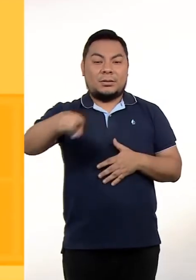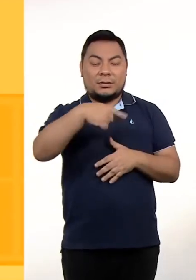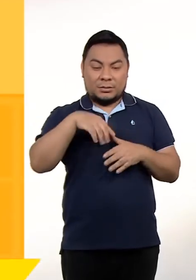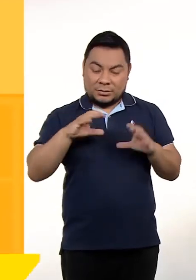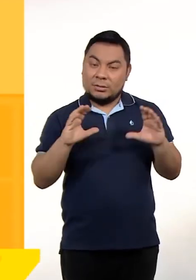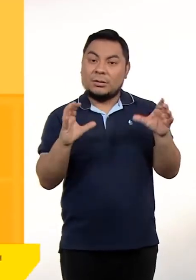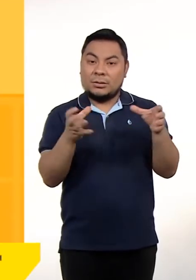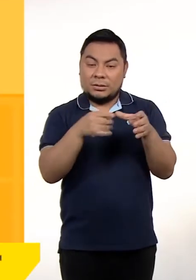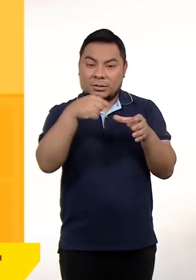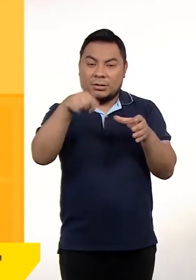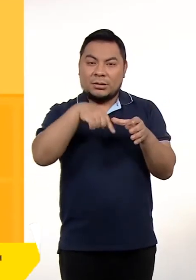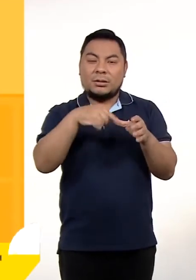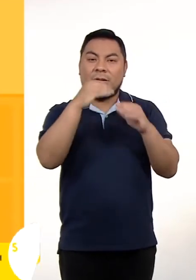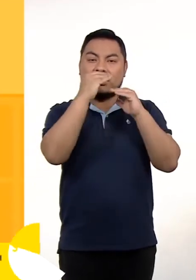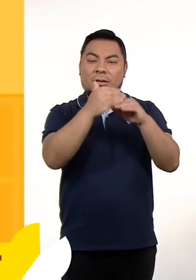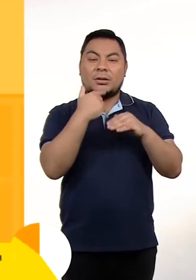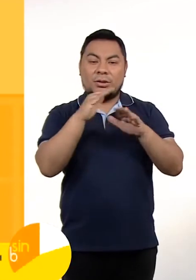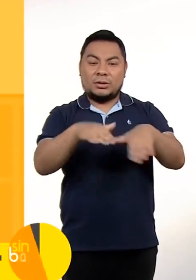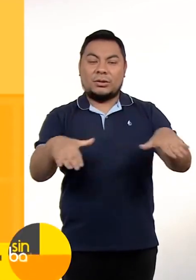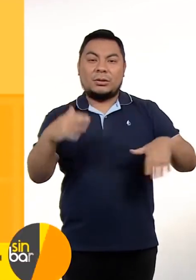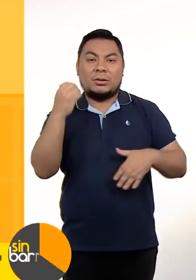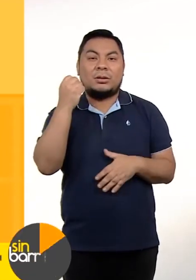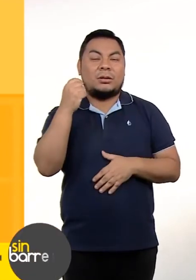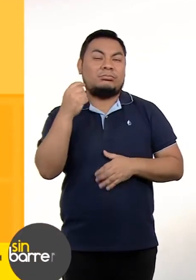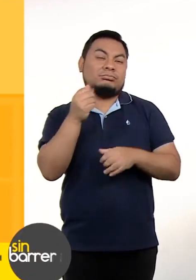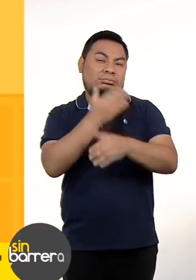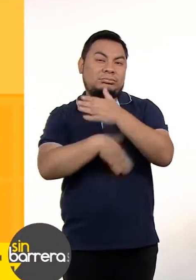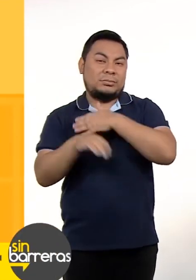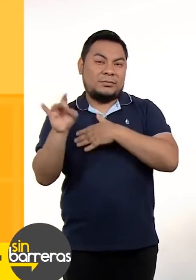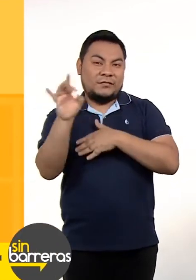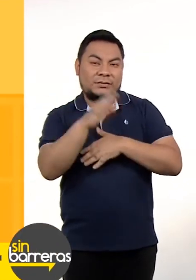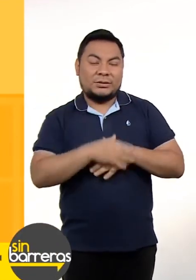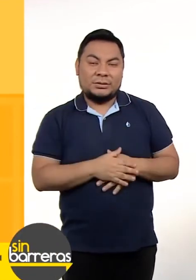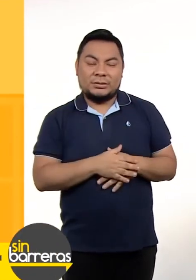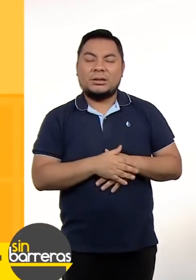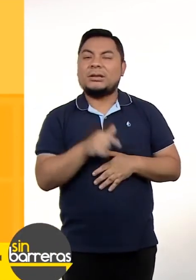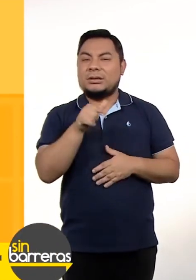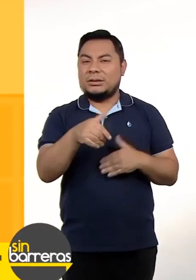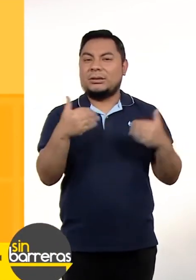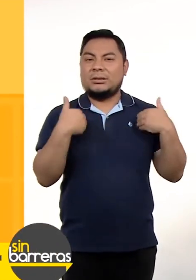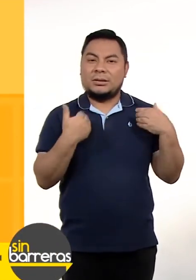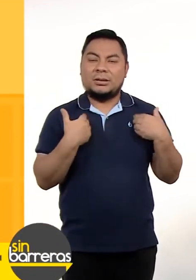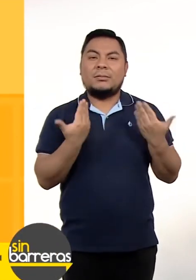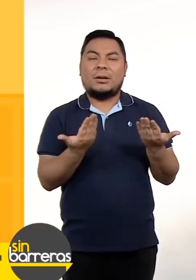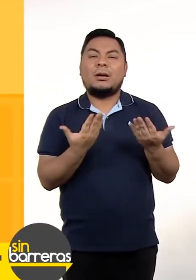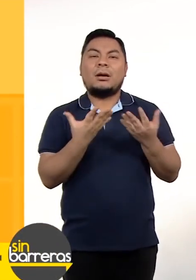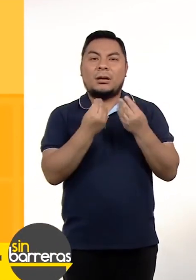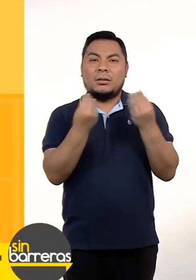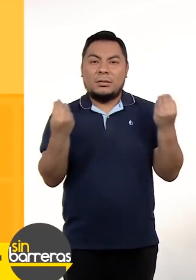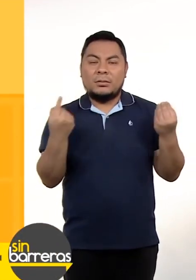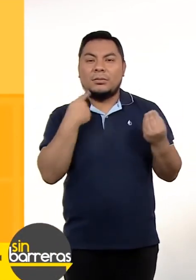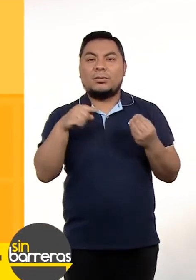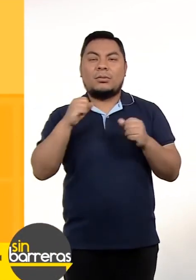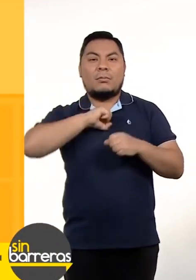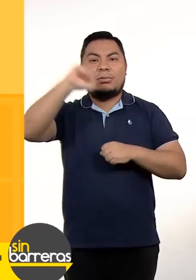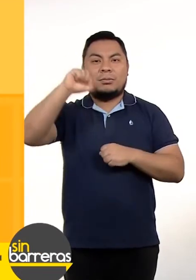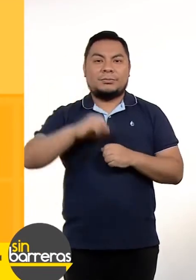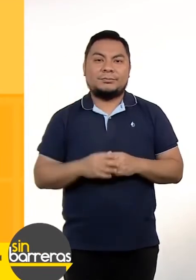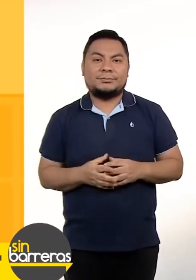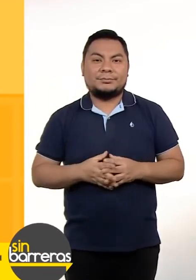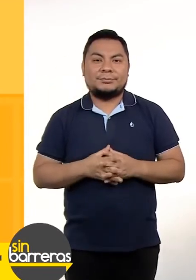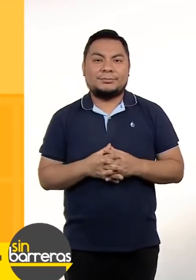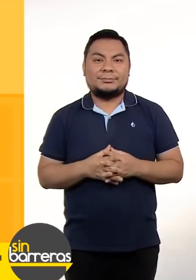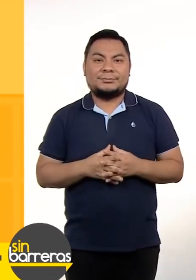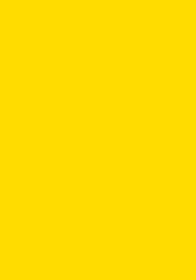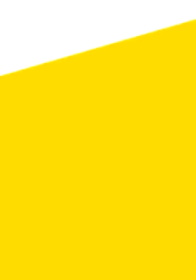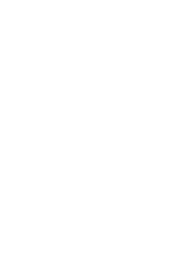En la categoría de la unidad, que es la categoría con chicos con habilidades diferentes, pues tenemos varios